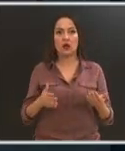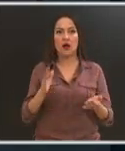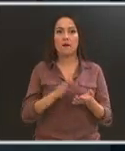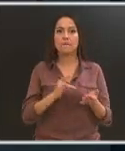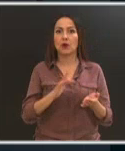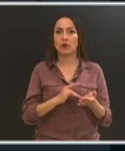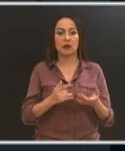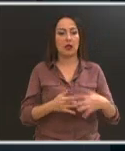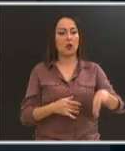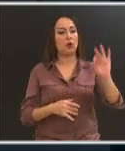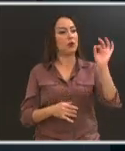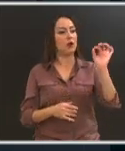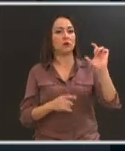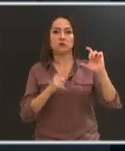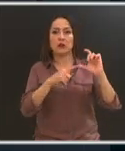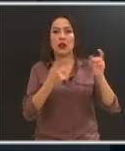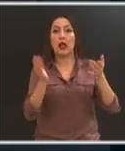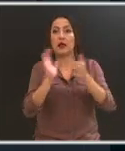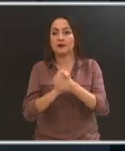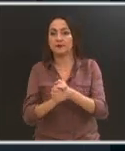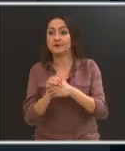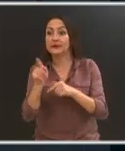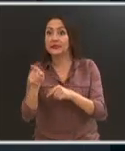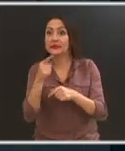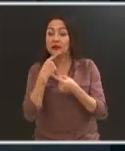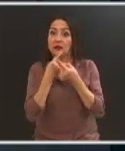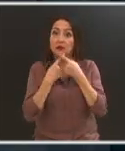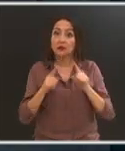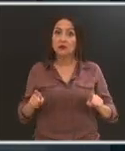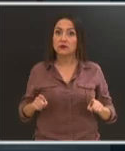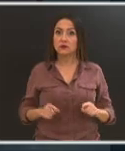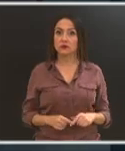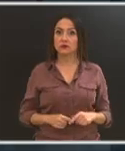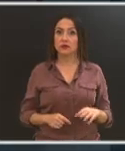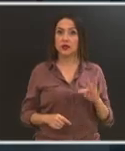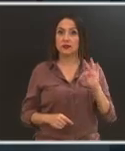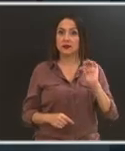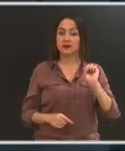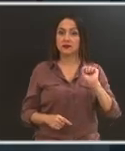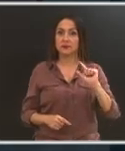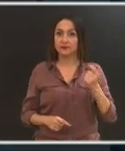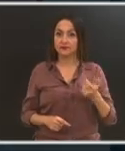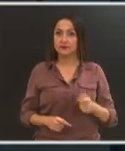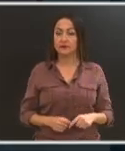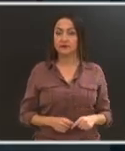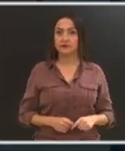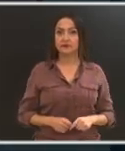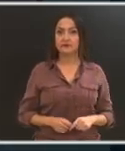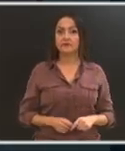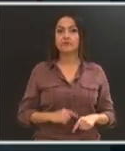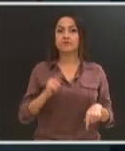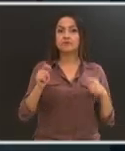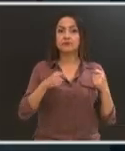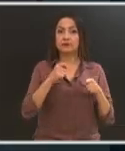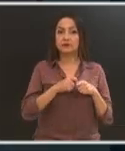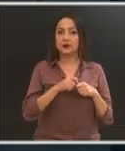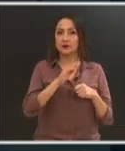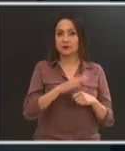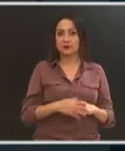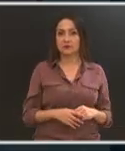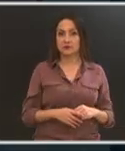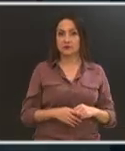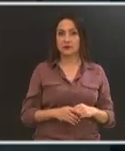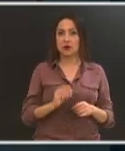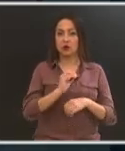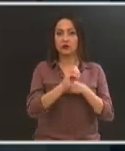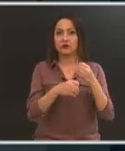la encontraron y la casaron. Ante esta declaración, el Tribunal Supremo de Elecciones y específicamente la